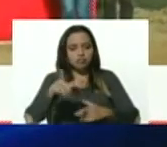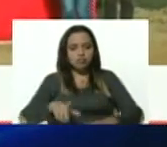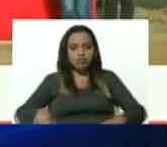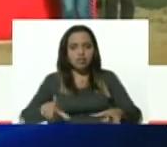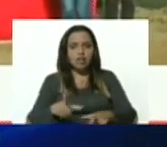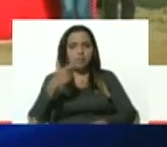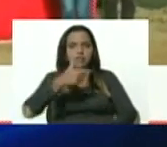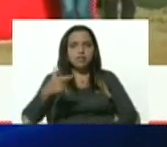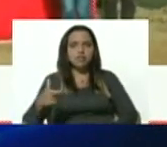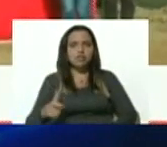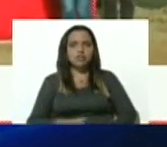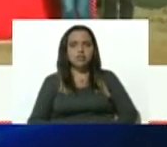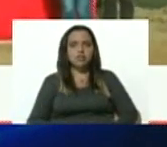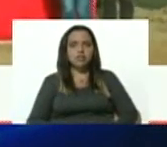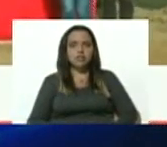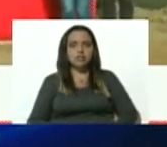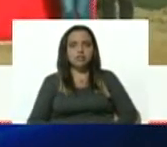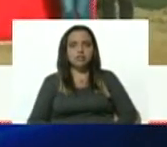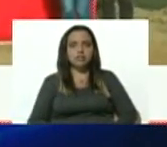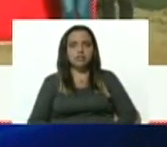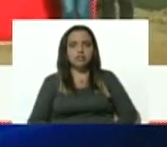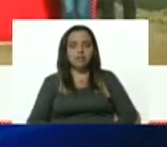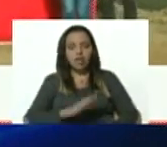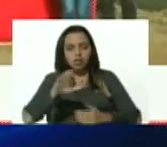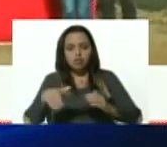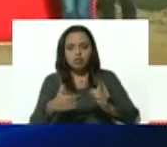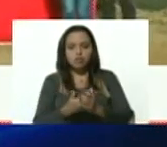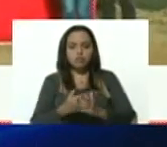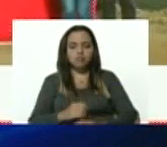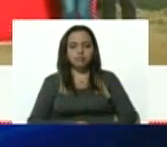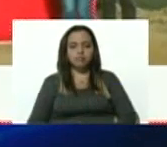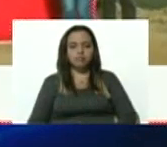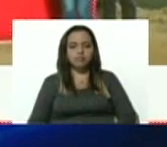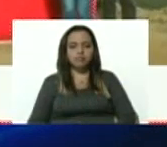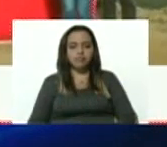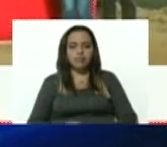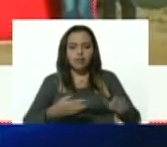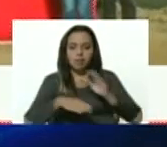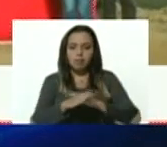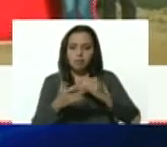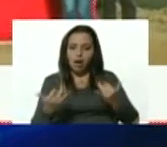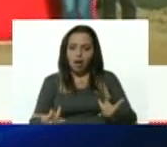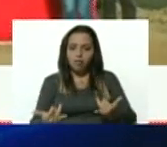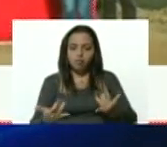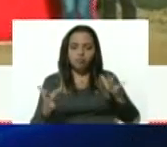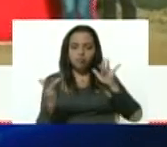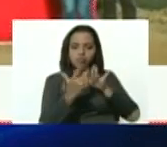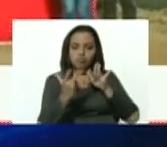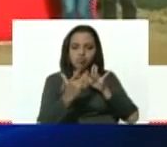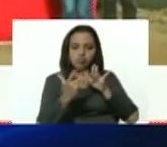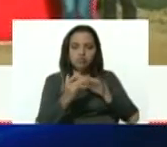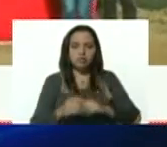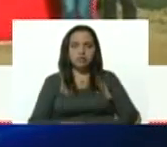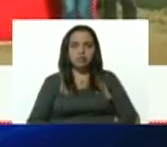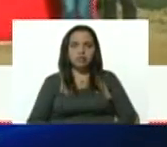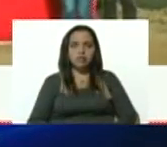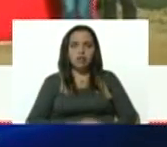los tinaquilleros y las tinaquilleras, a todos y a todas. Y vamos a darle un pase a Margot